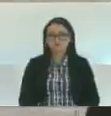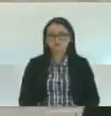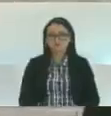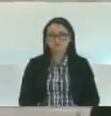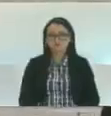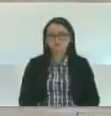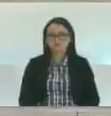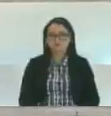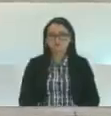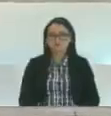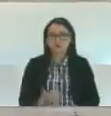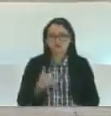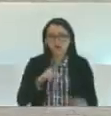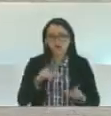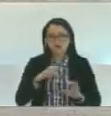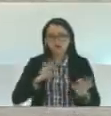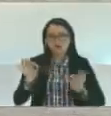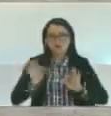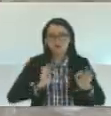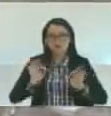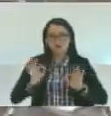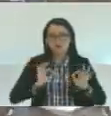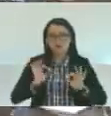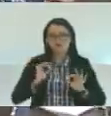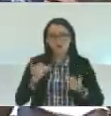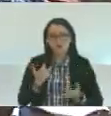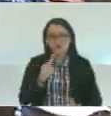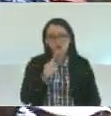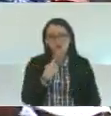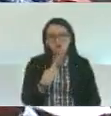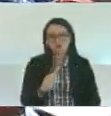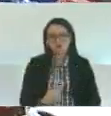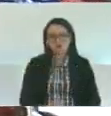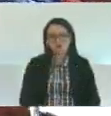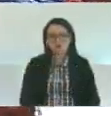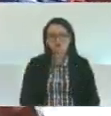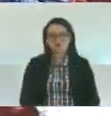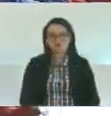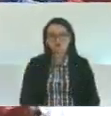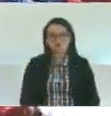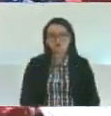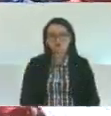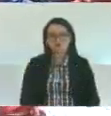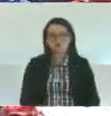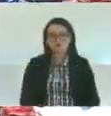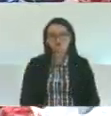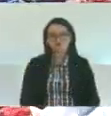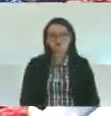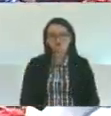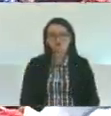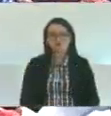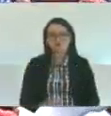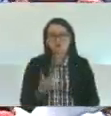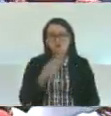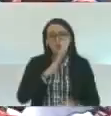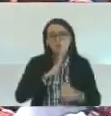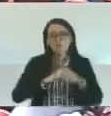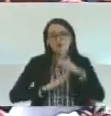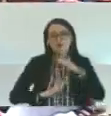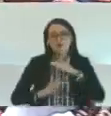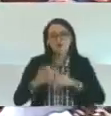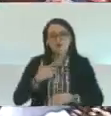Yo estoy preparado, se los digo. Yo soy un humilde obrero.